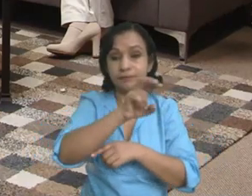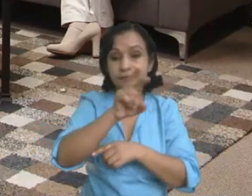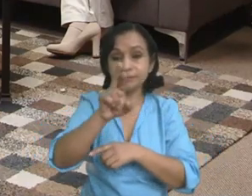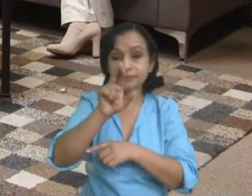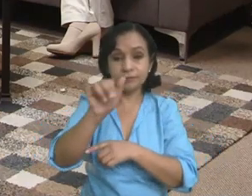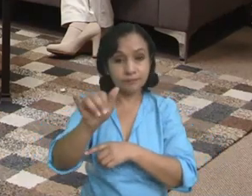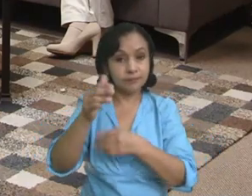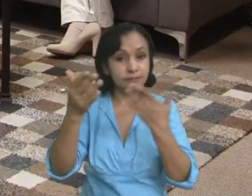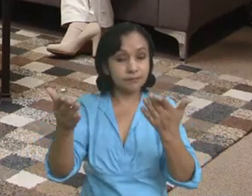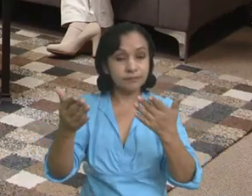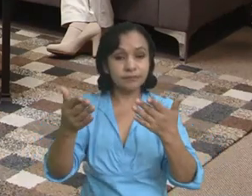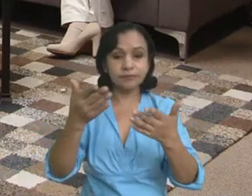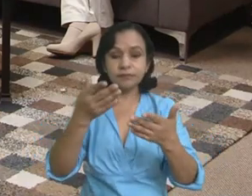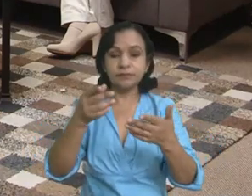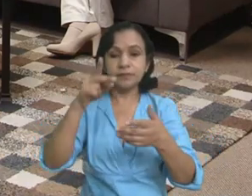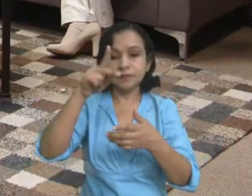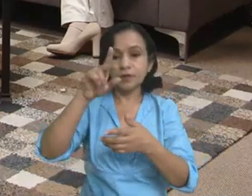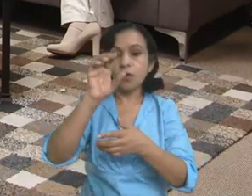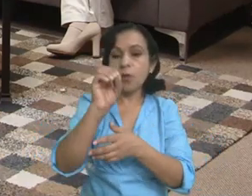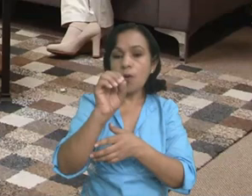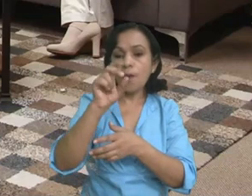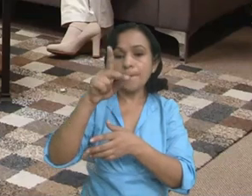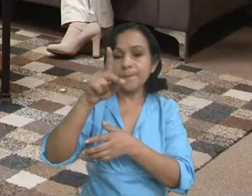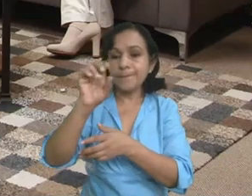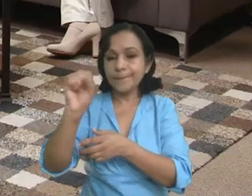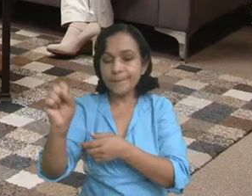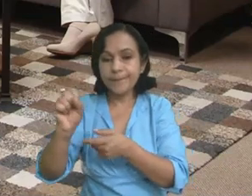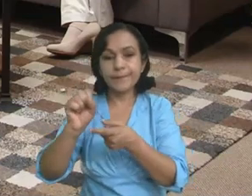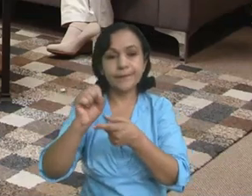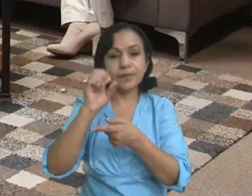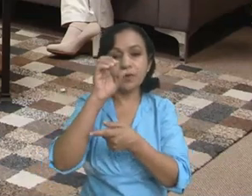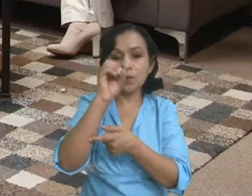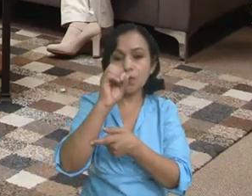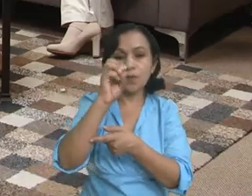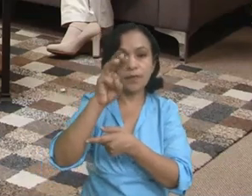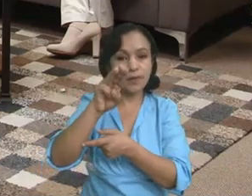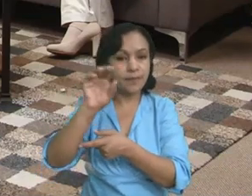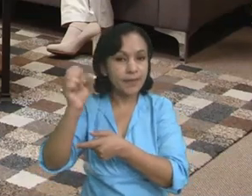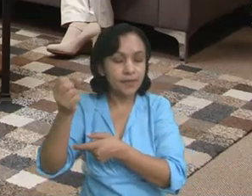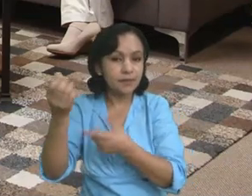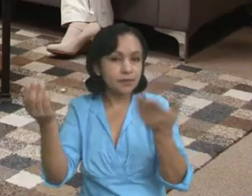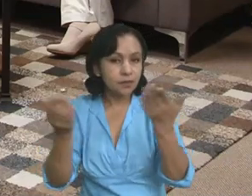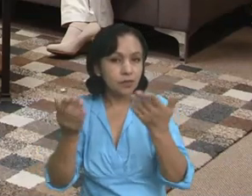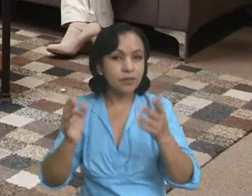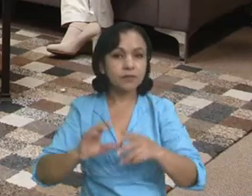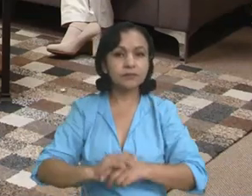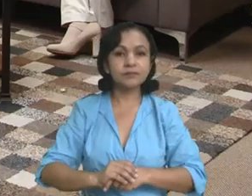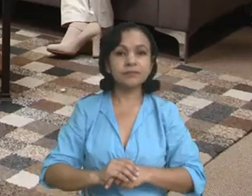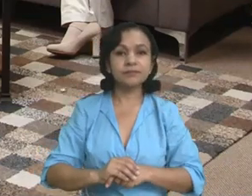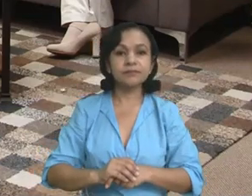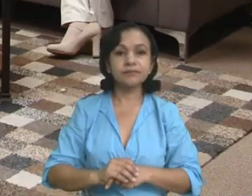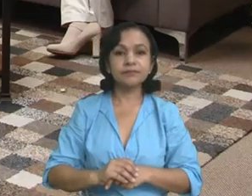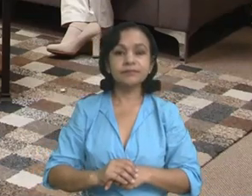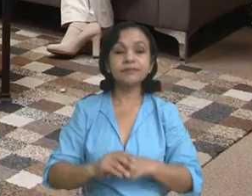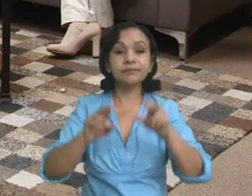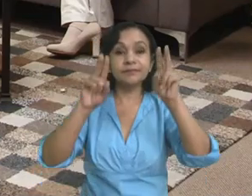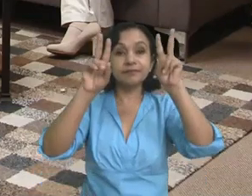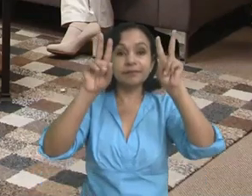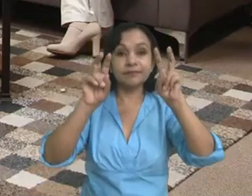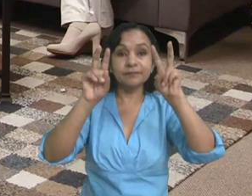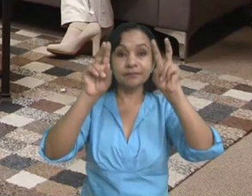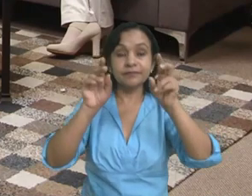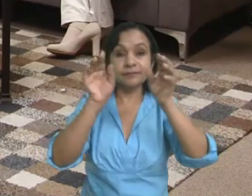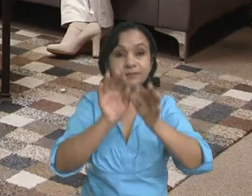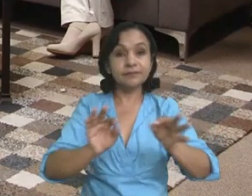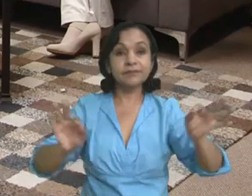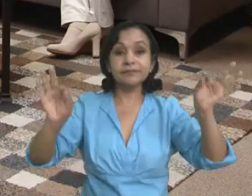la Organización Panamericana de la Salud, la Organización Mundial de la Salud, el Sistema de Salud Nicaragüense. Exacto, yo creo que es un tema importante el que propones,